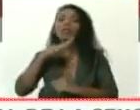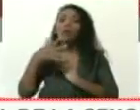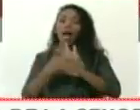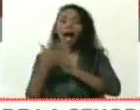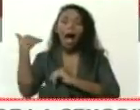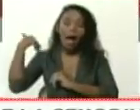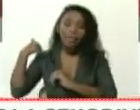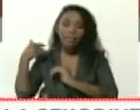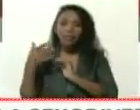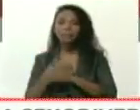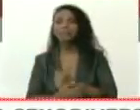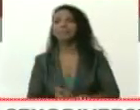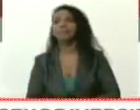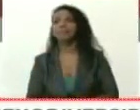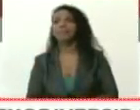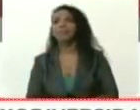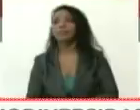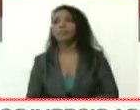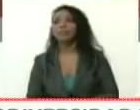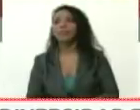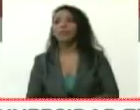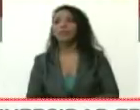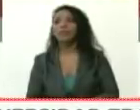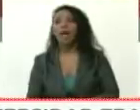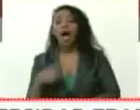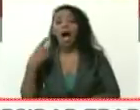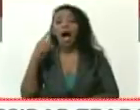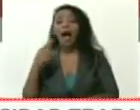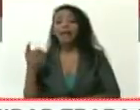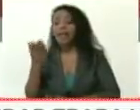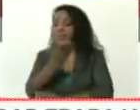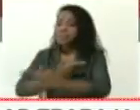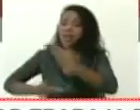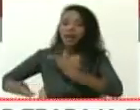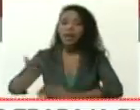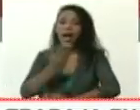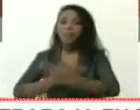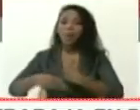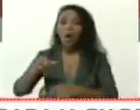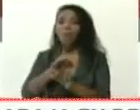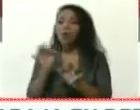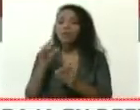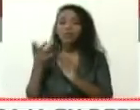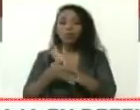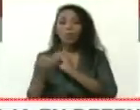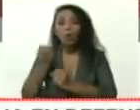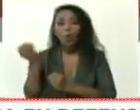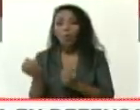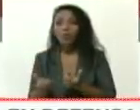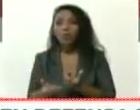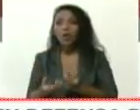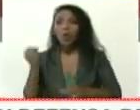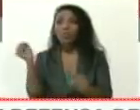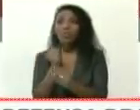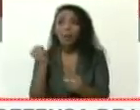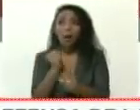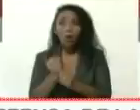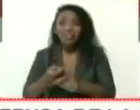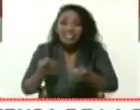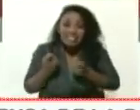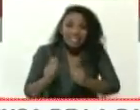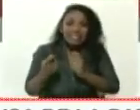Poderosos, donde está todo el intercambio de cartas entre Bolívar e Irving. Pero antes hay unos trabajos que tratan de